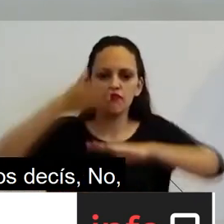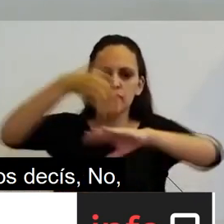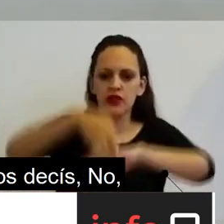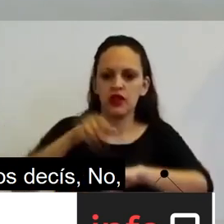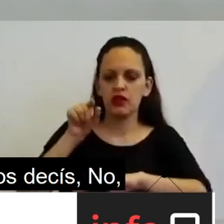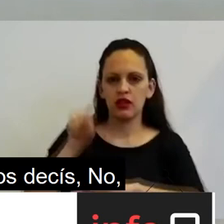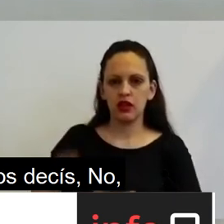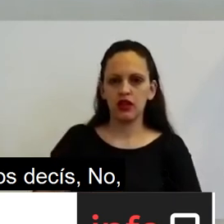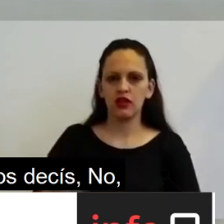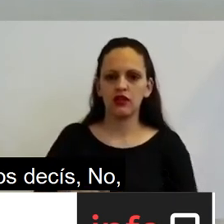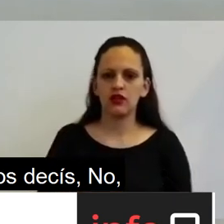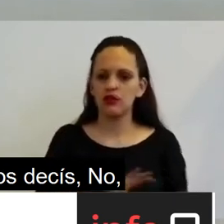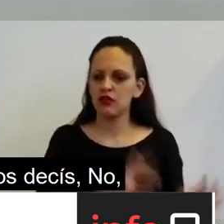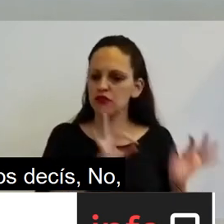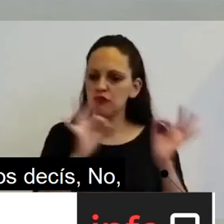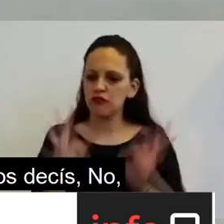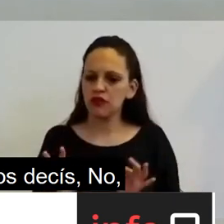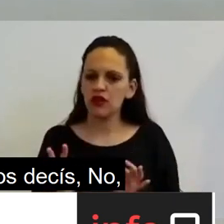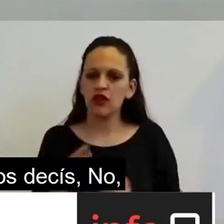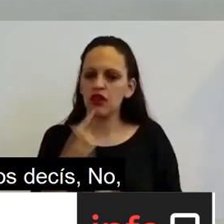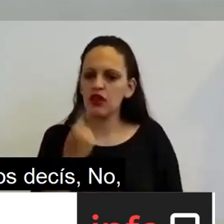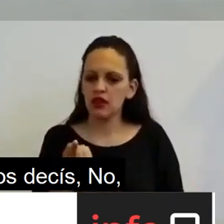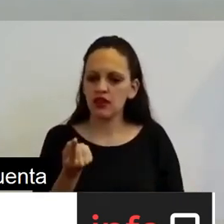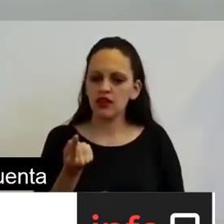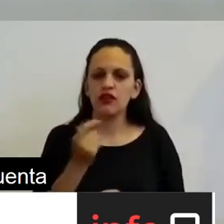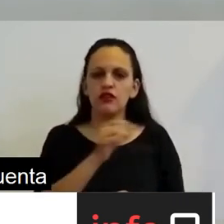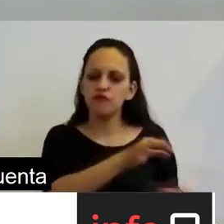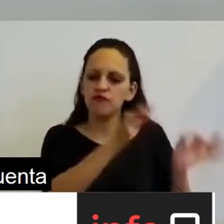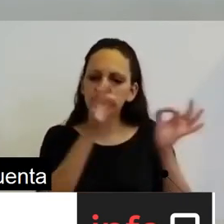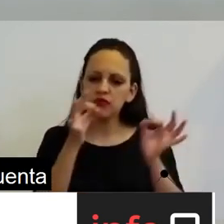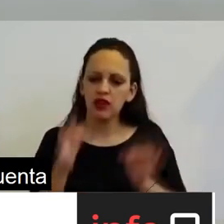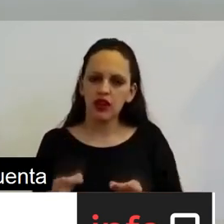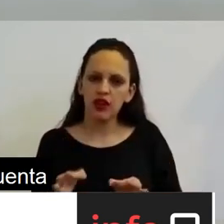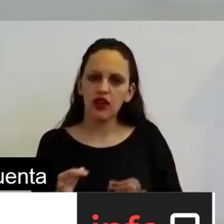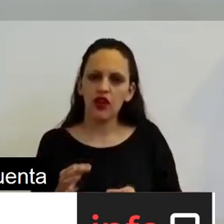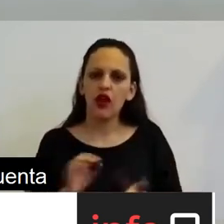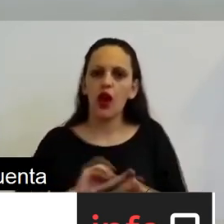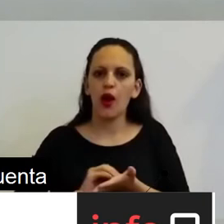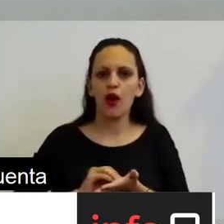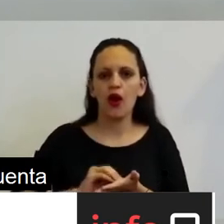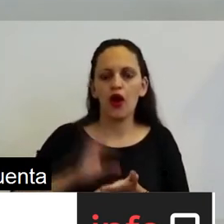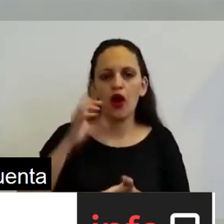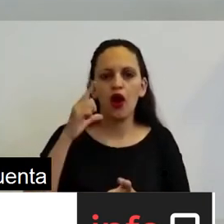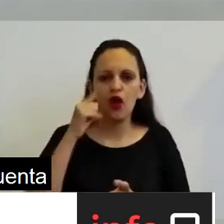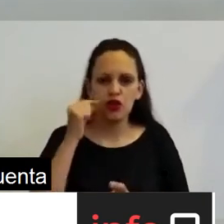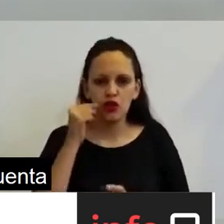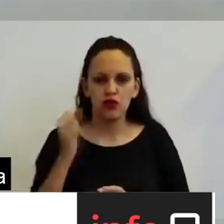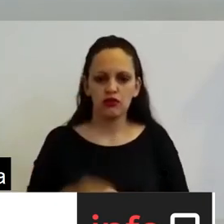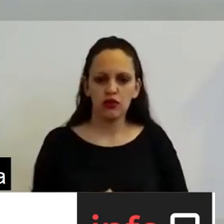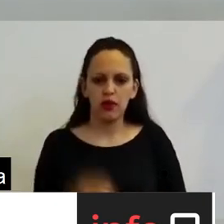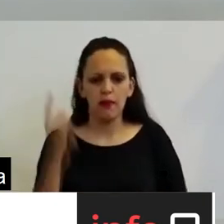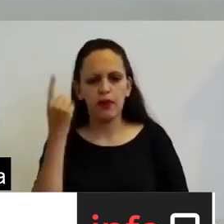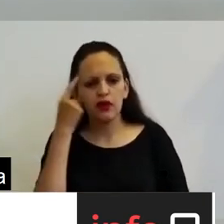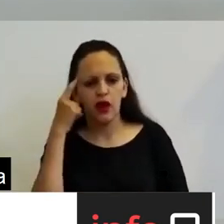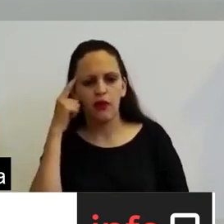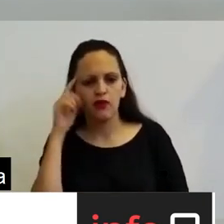te preguntan, ¿llegó el abogado? Y vos decís, no, soy yo la abogada. Entonces ahí empezamos a darnos cuenta que,